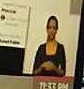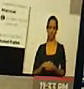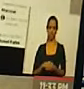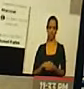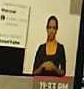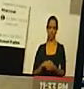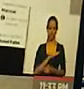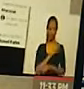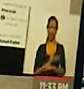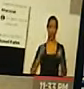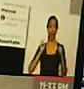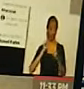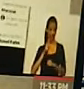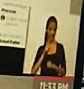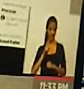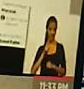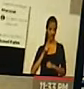Fuerza, ¿ok?